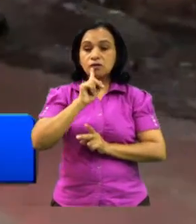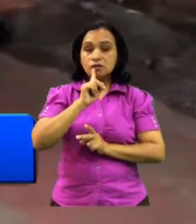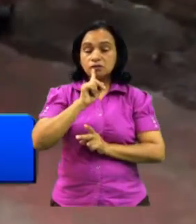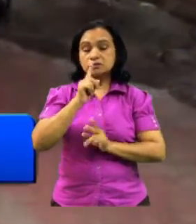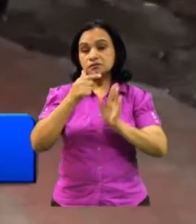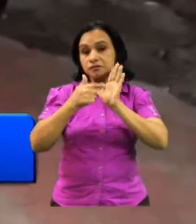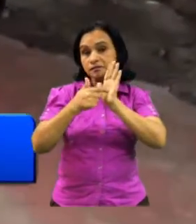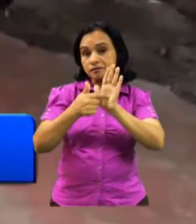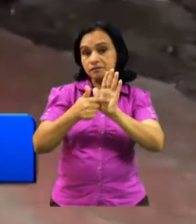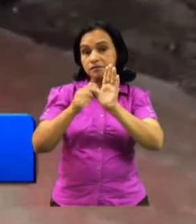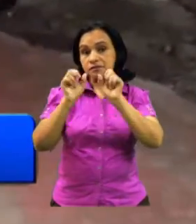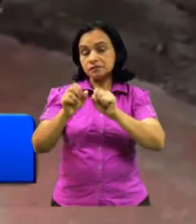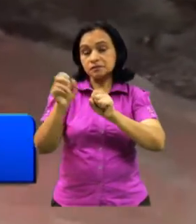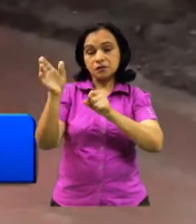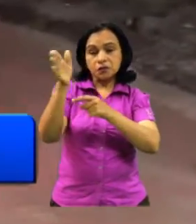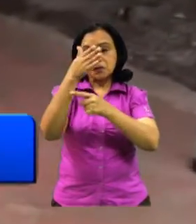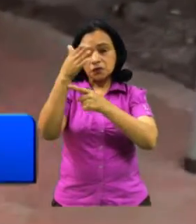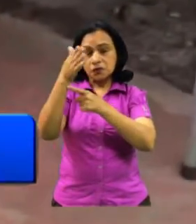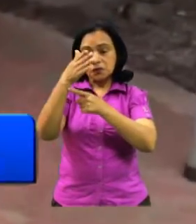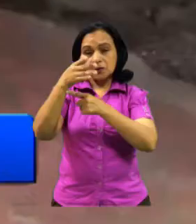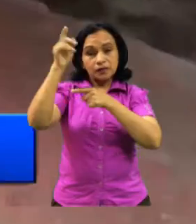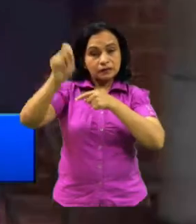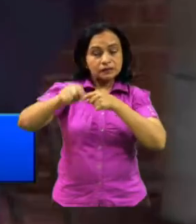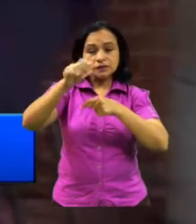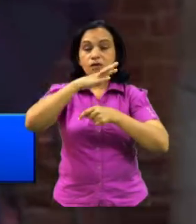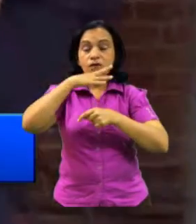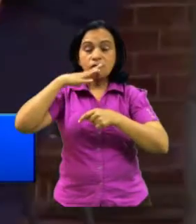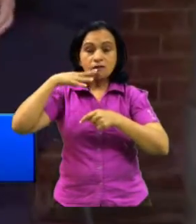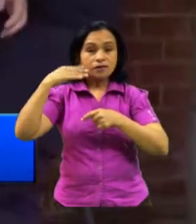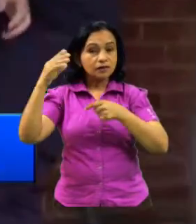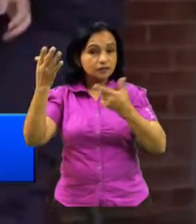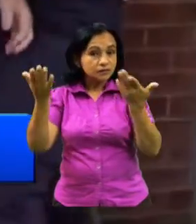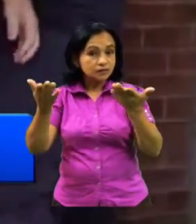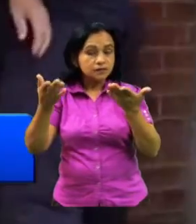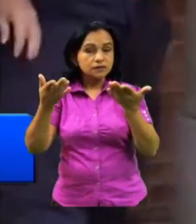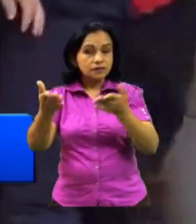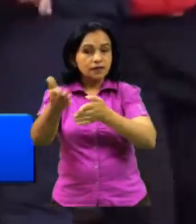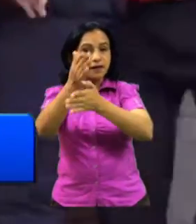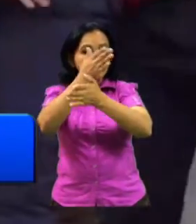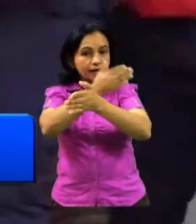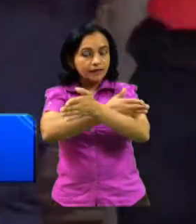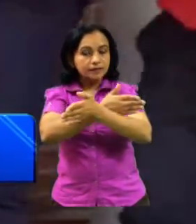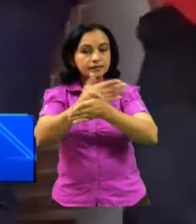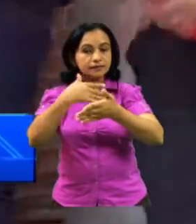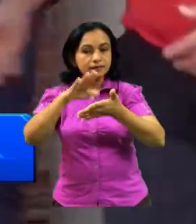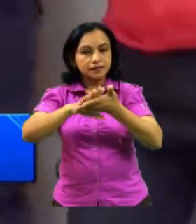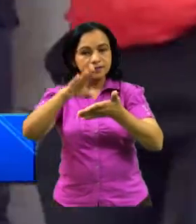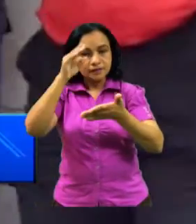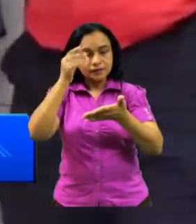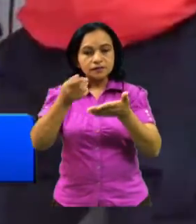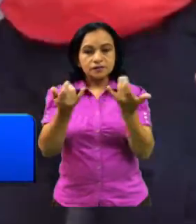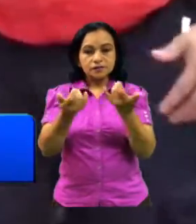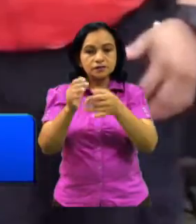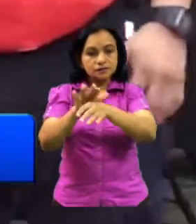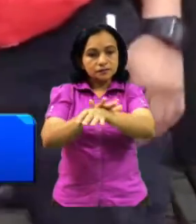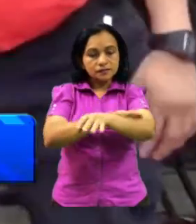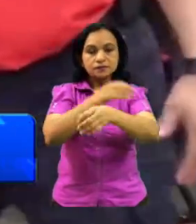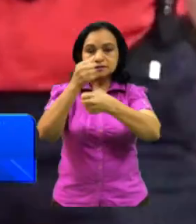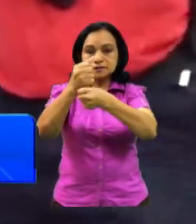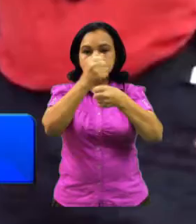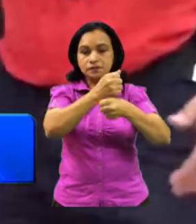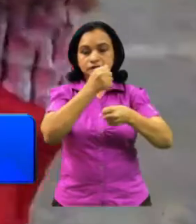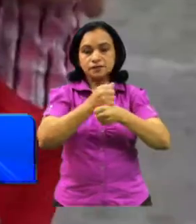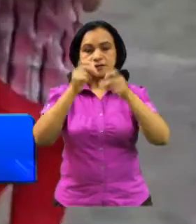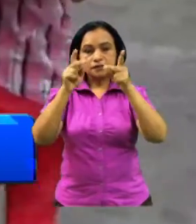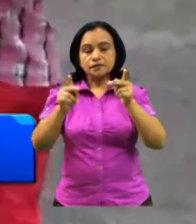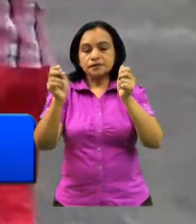por ejemplo, podemos usar banderines o trapos con diferentes colores, ya previamente sensibilizada o trabajada con la